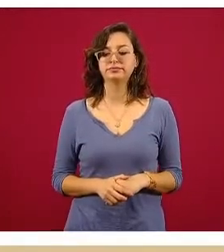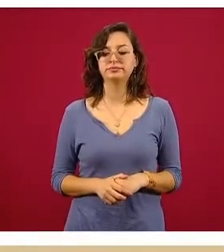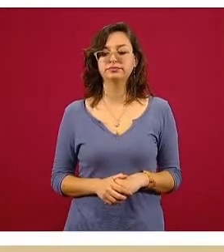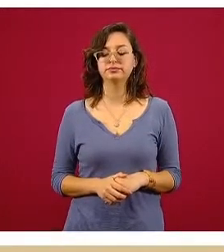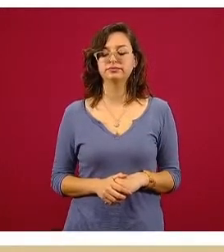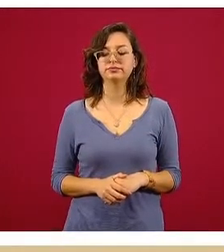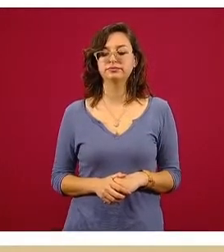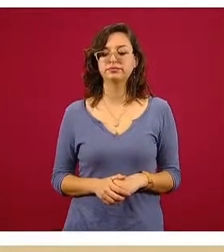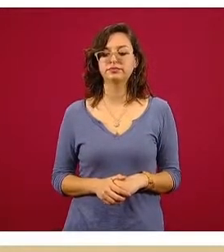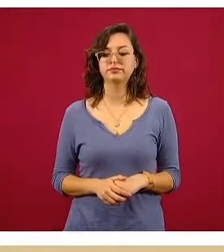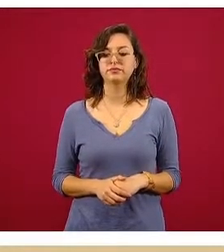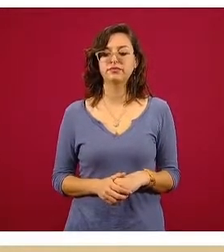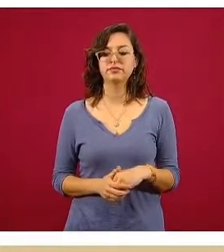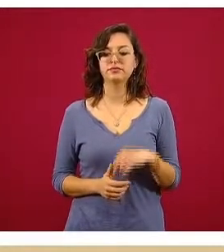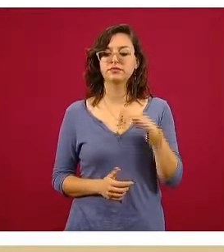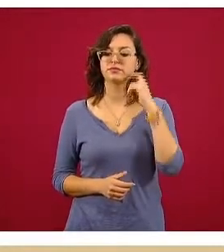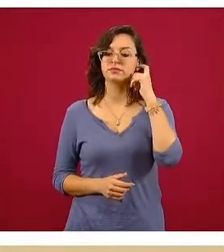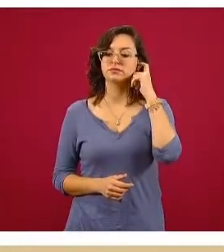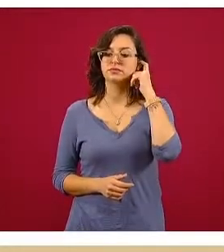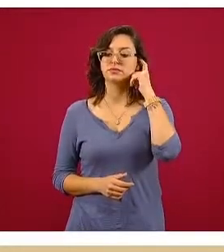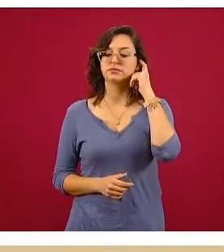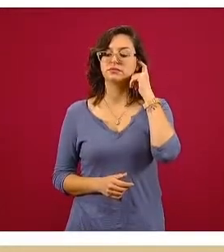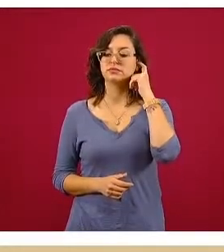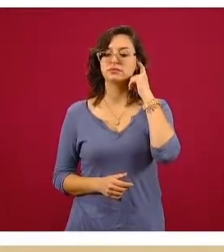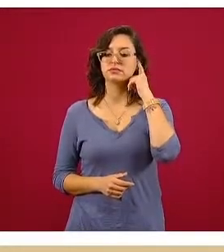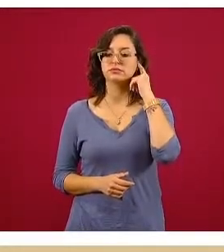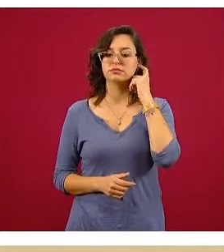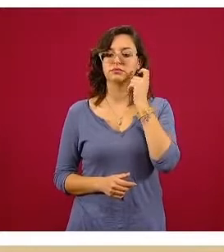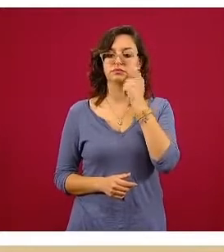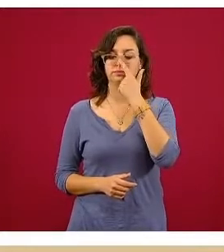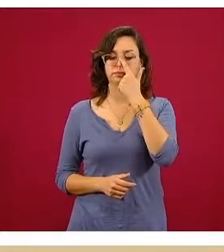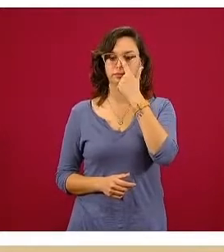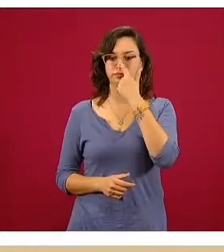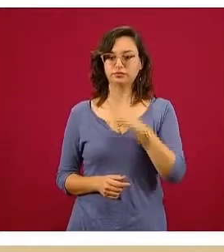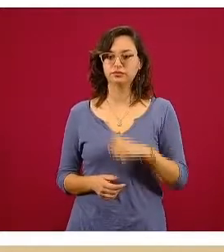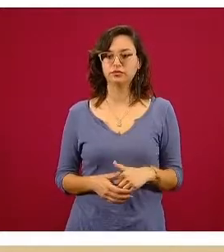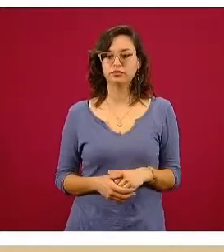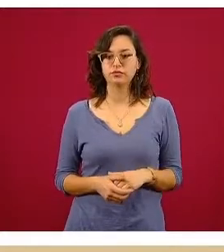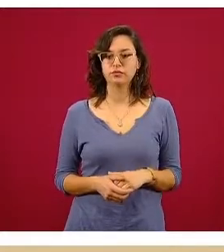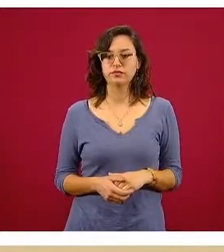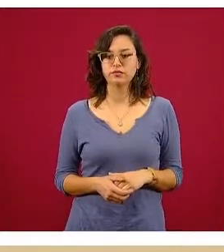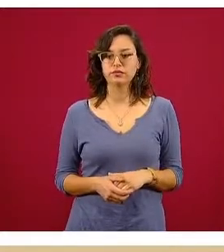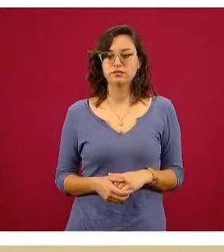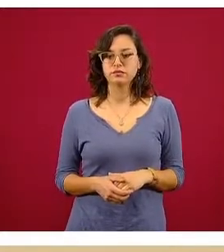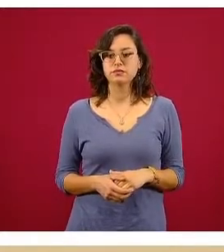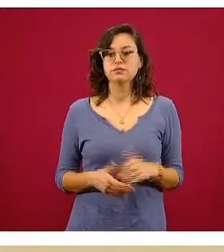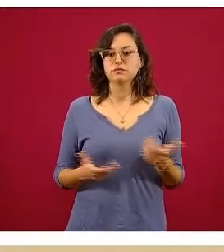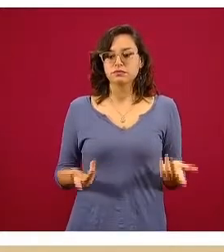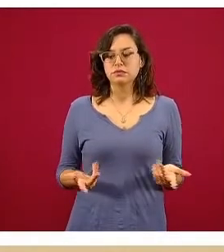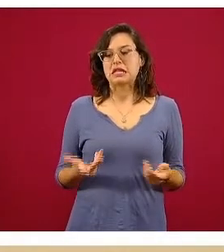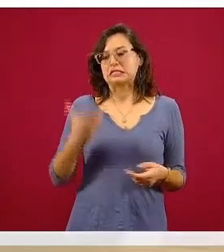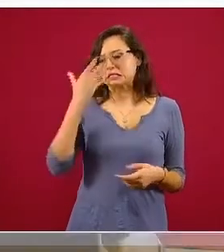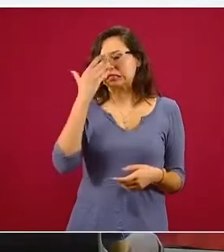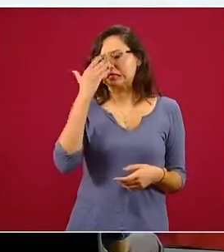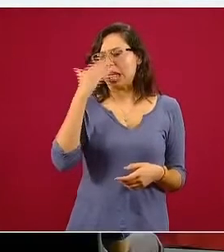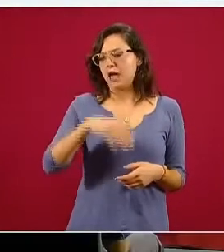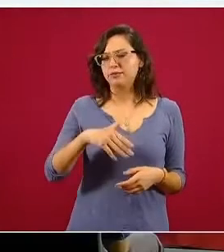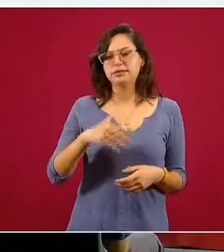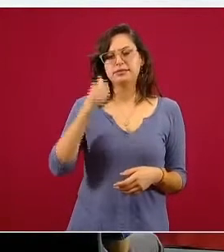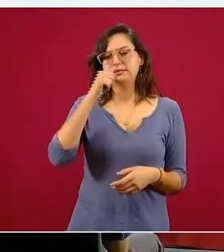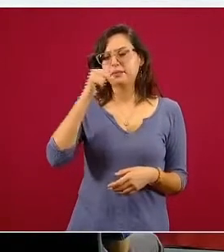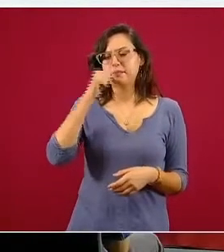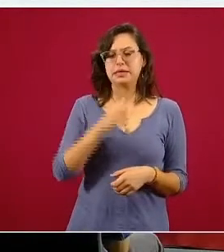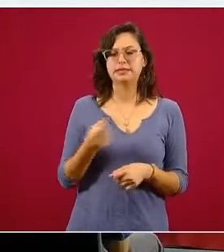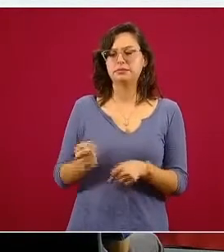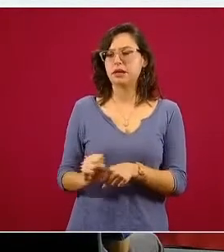pendiente su resultado. Sin embargo, nosotros conocemos el porcentaje de positividad que semana con